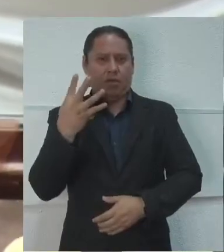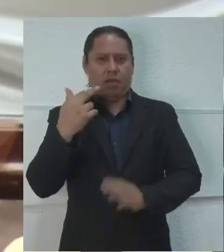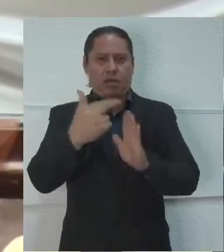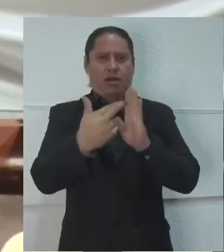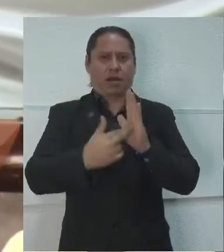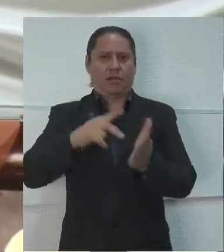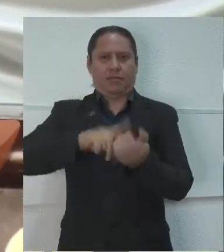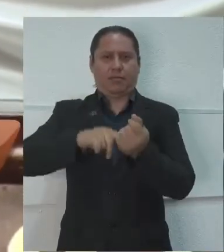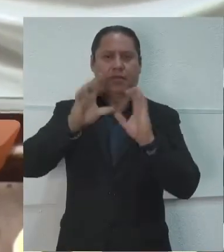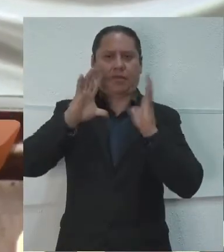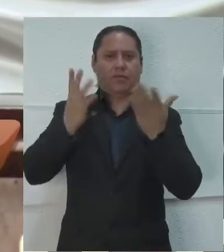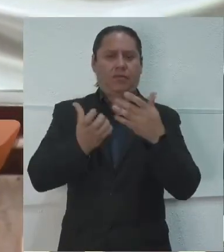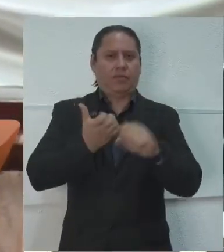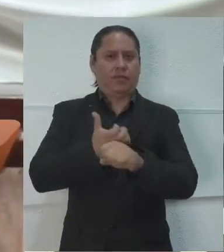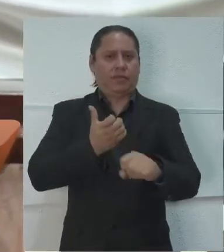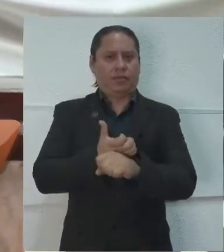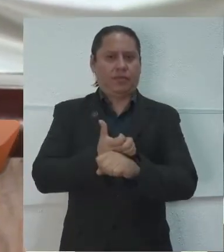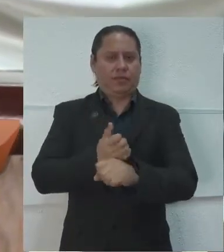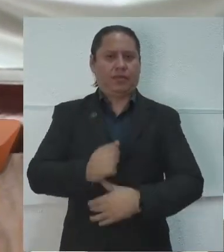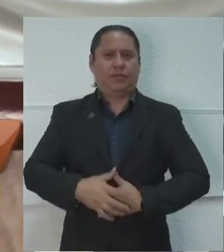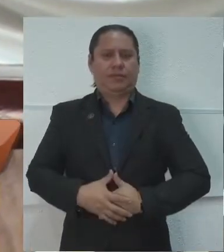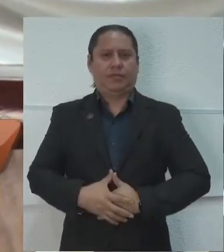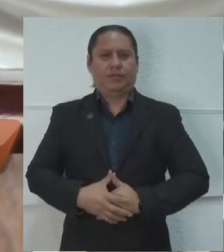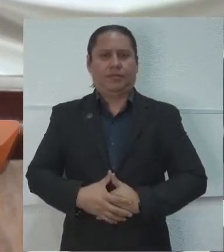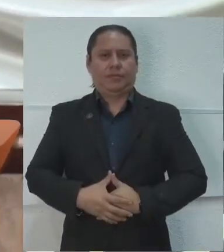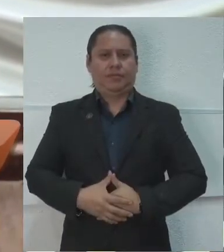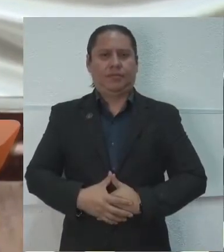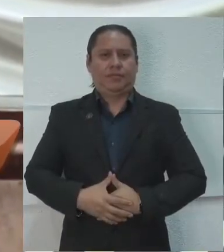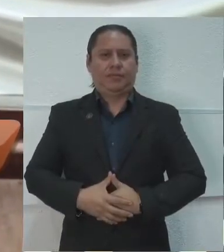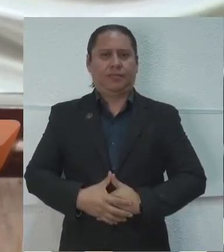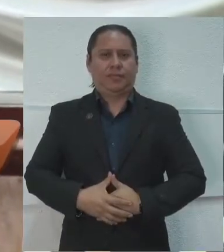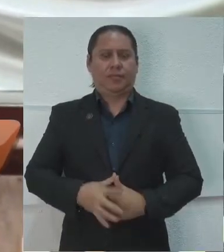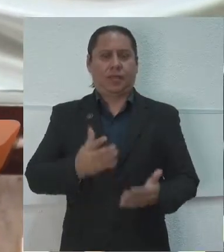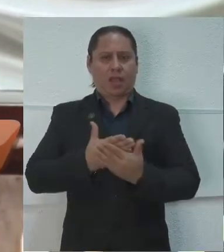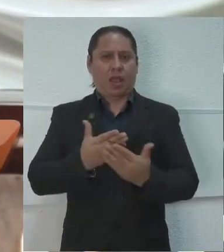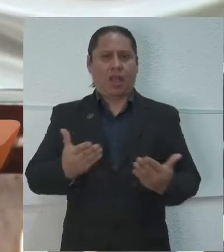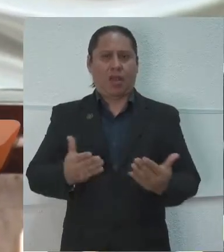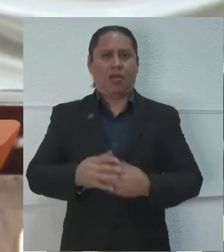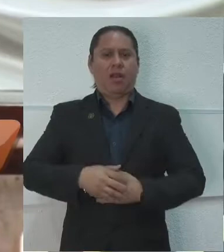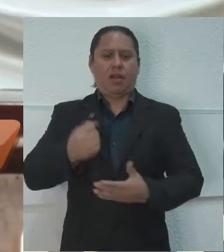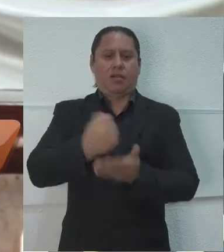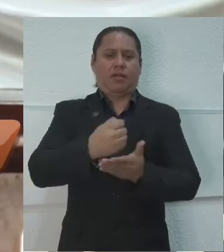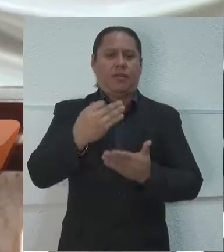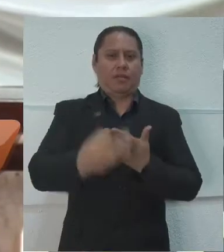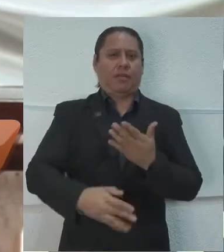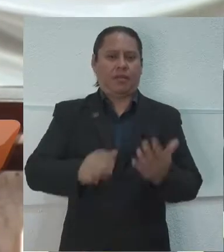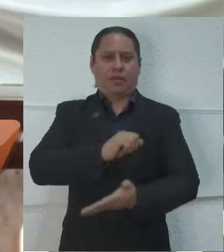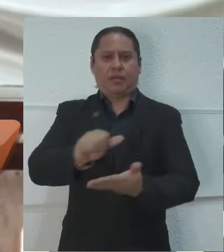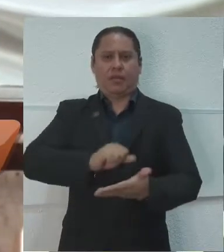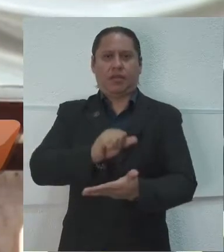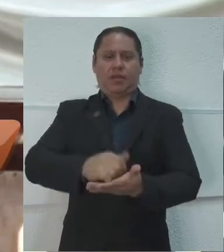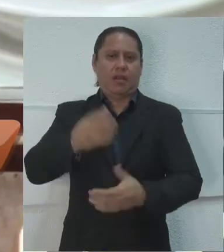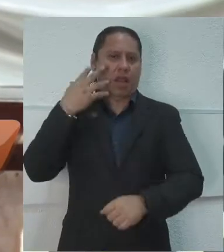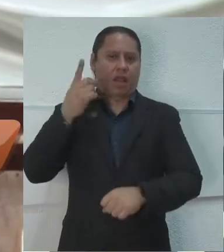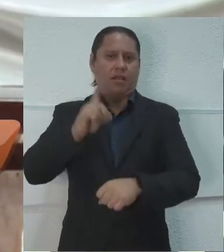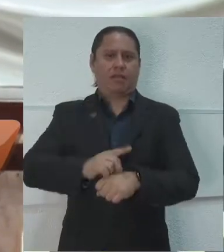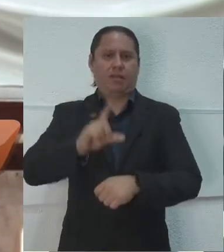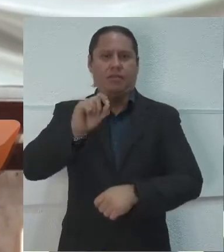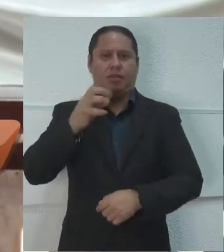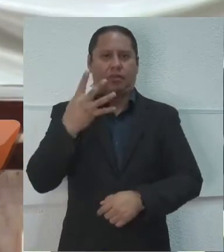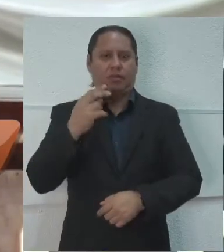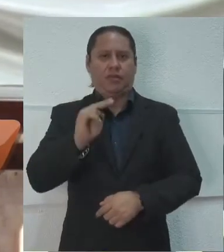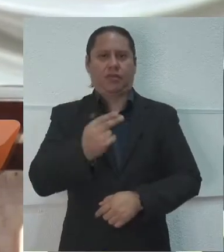del reglamento interior de este propio Congreso del Estado, someteremos a su aprobación el acta de la sesión celebrada